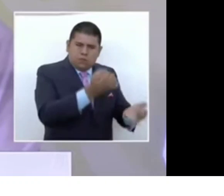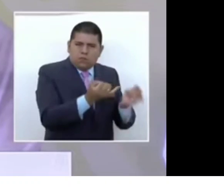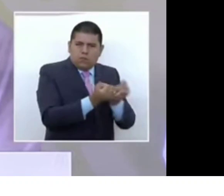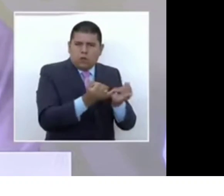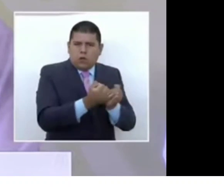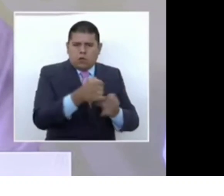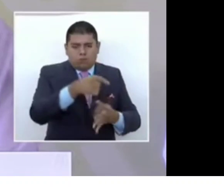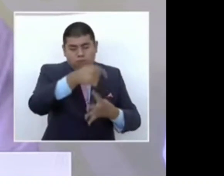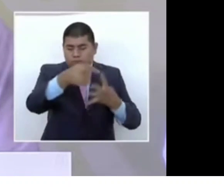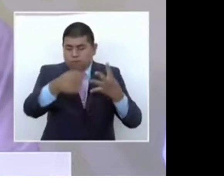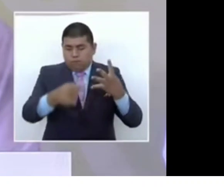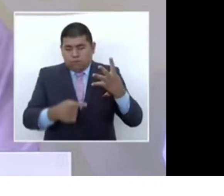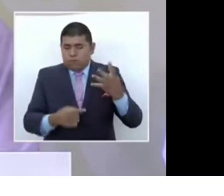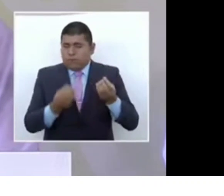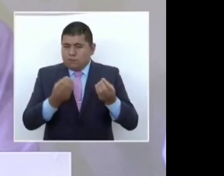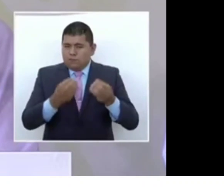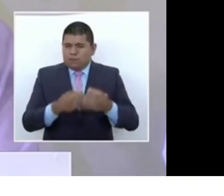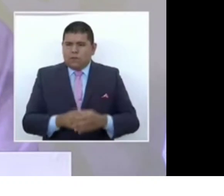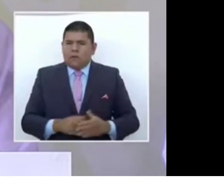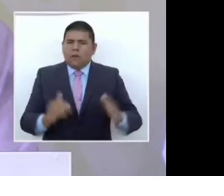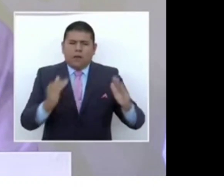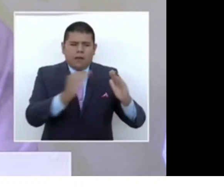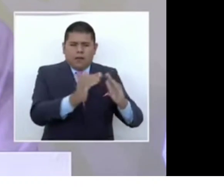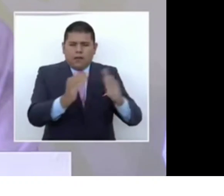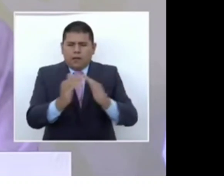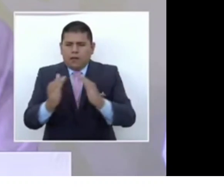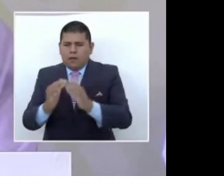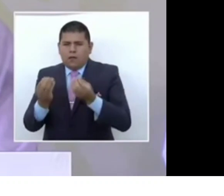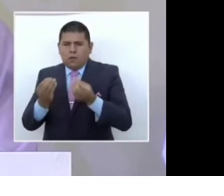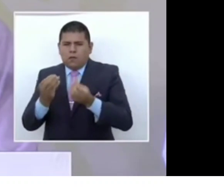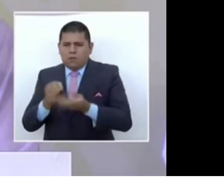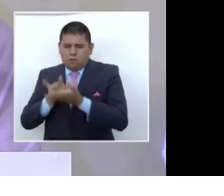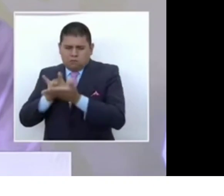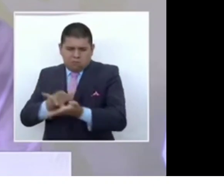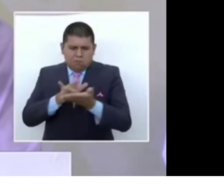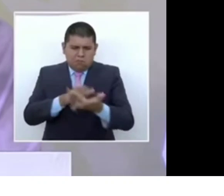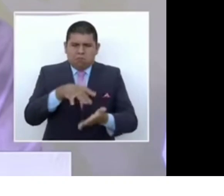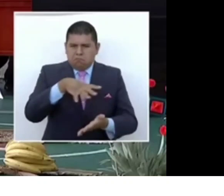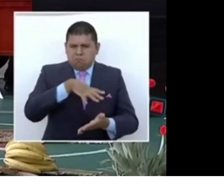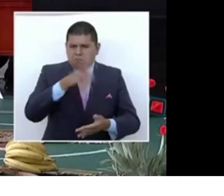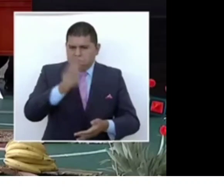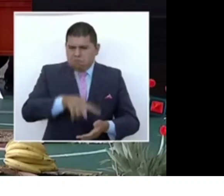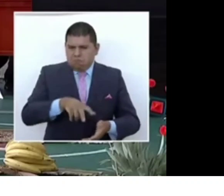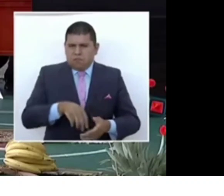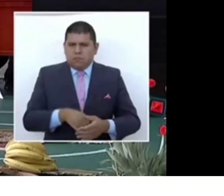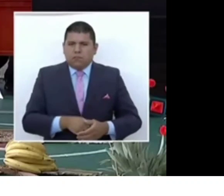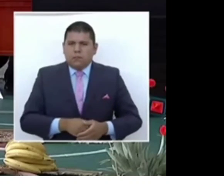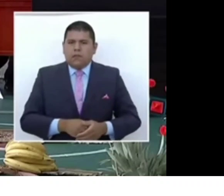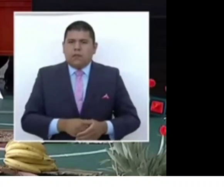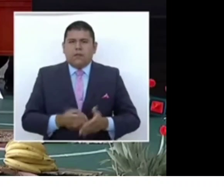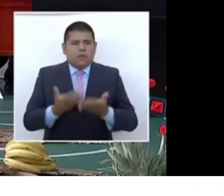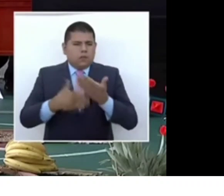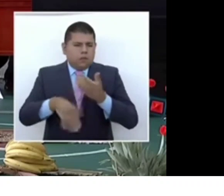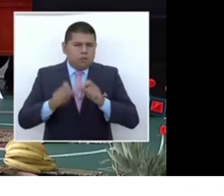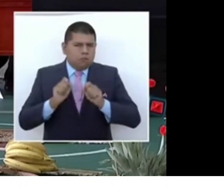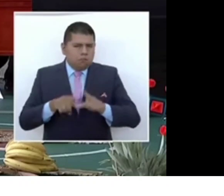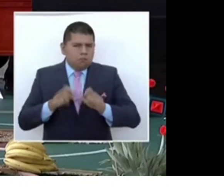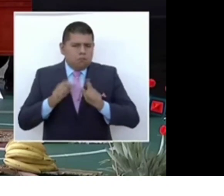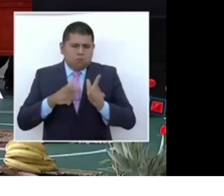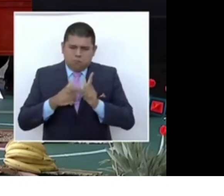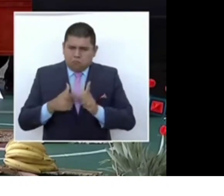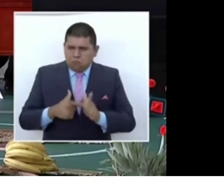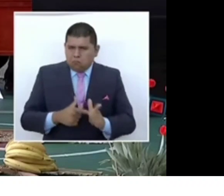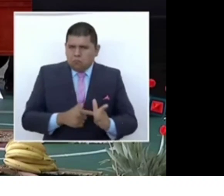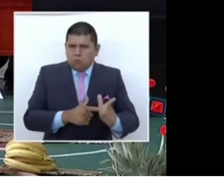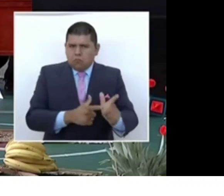en la mayoría de los hogares llegan estos apoyos y va a seguir